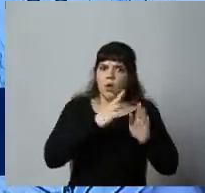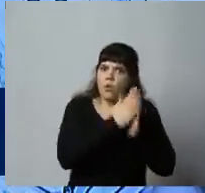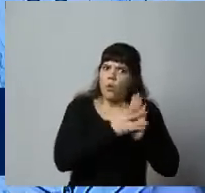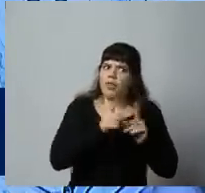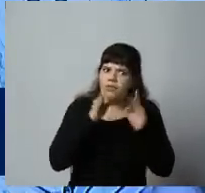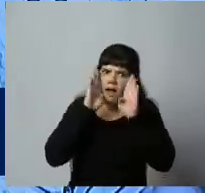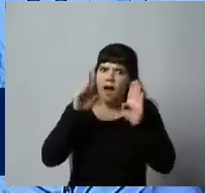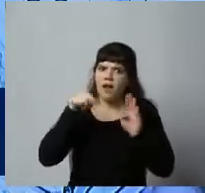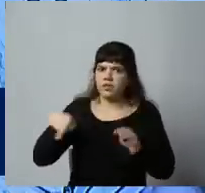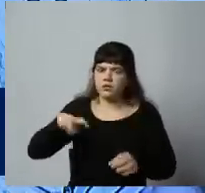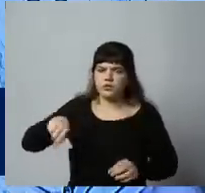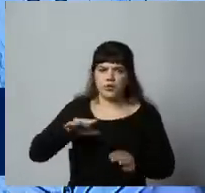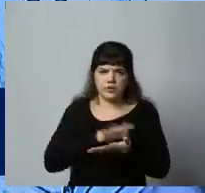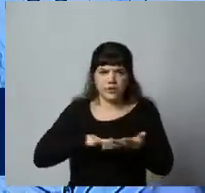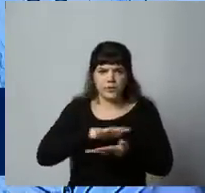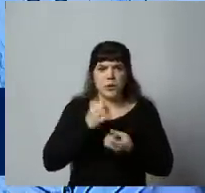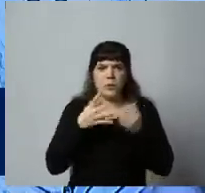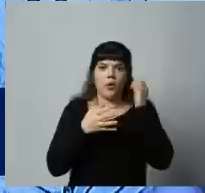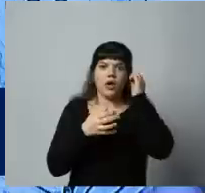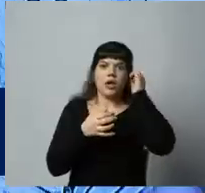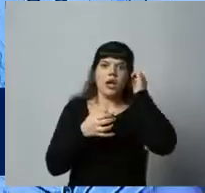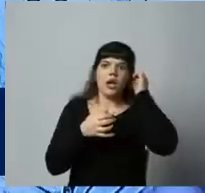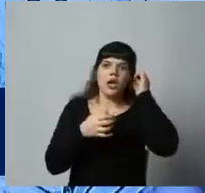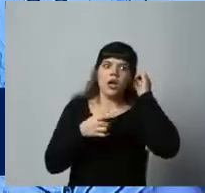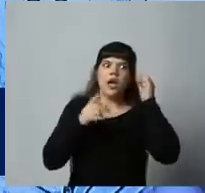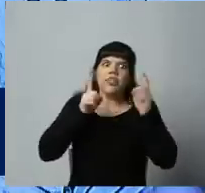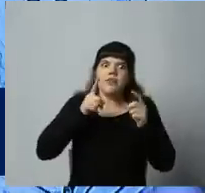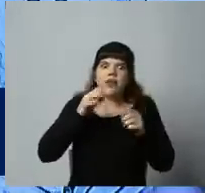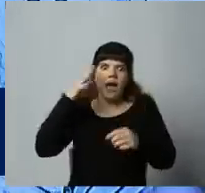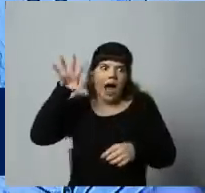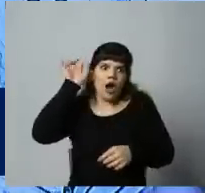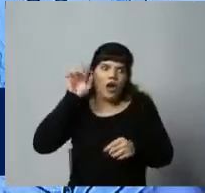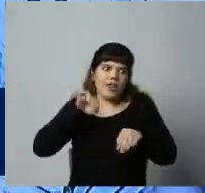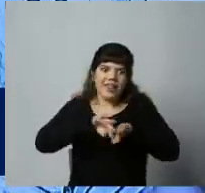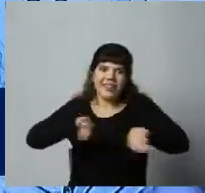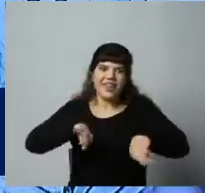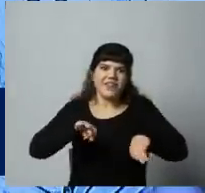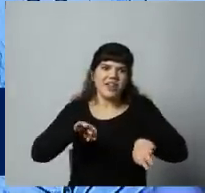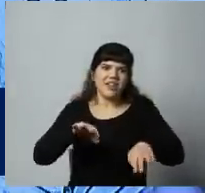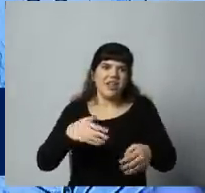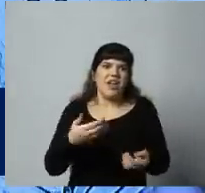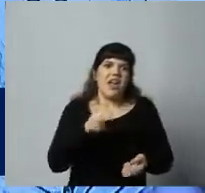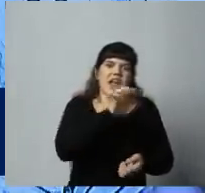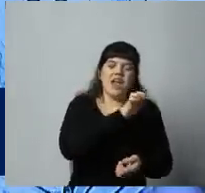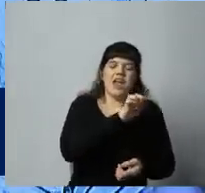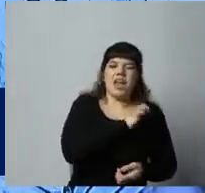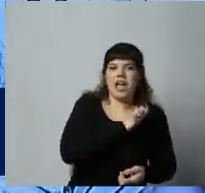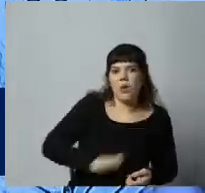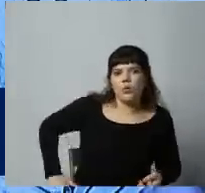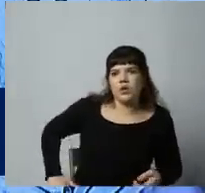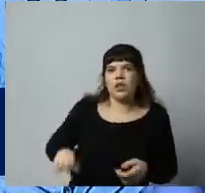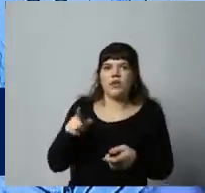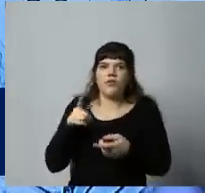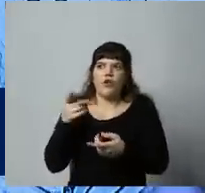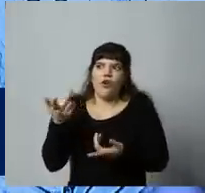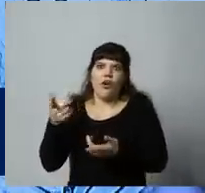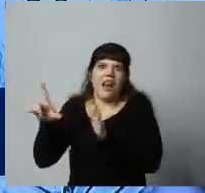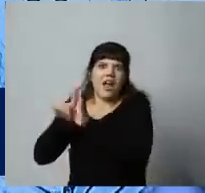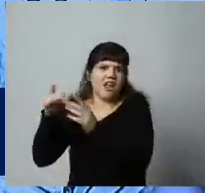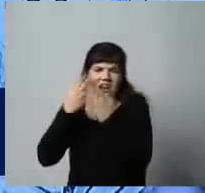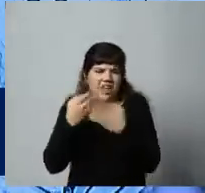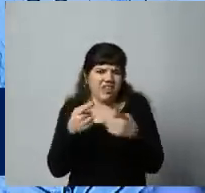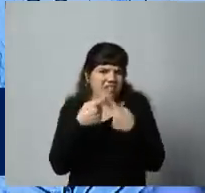importante la independencia de poderes pero no es solo importante desde el punto de vista de la concepción republicana sino que los que participan de los poderes del Estado